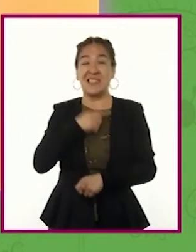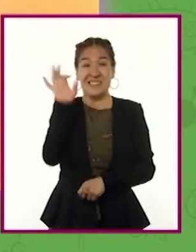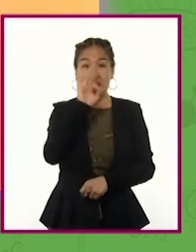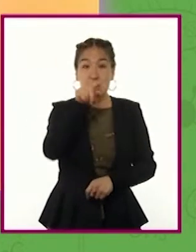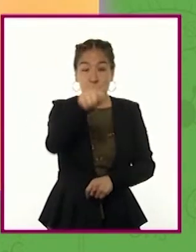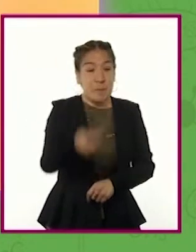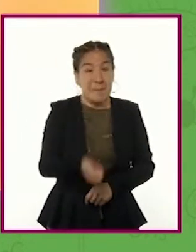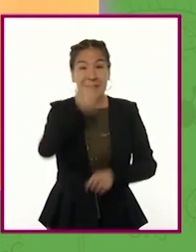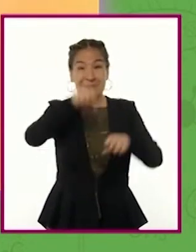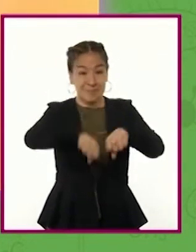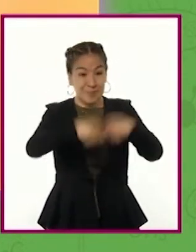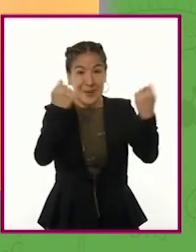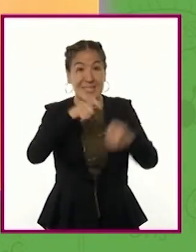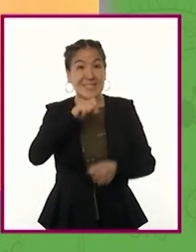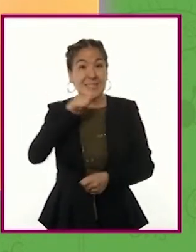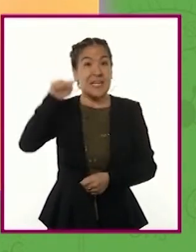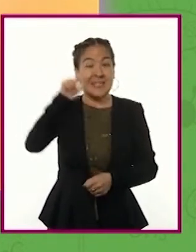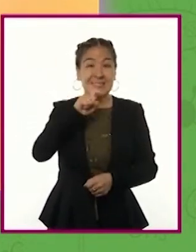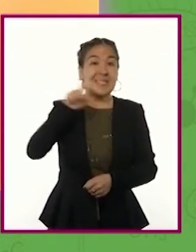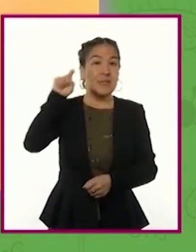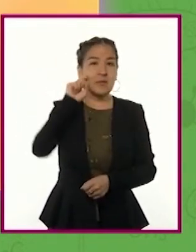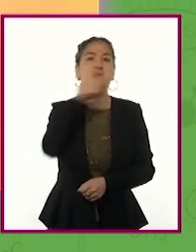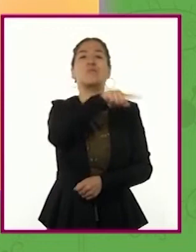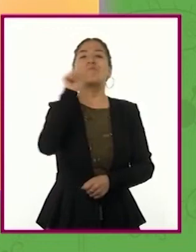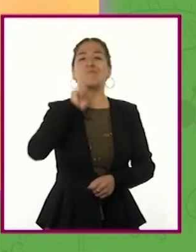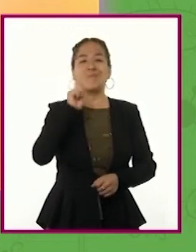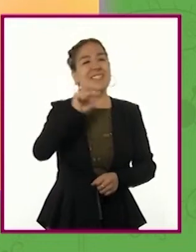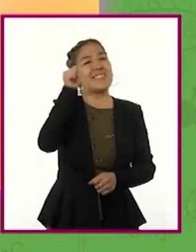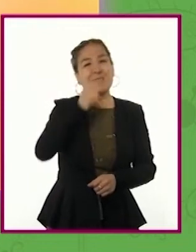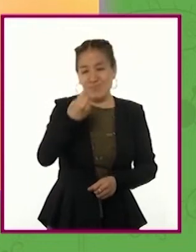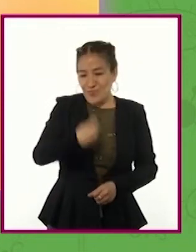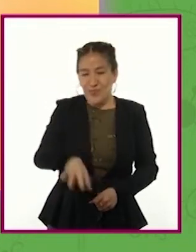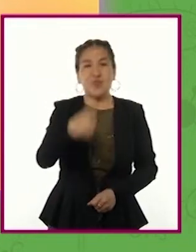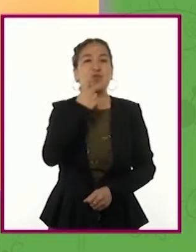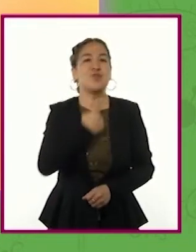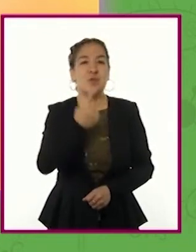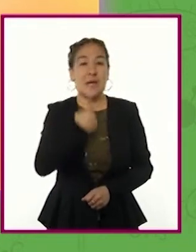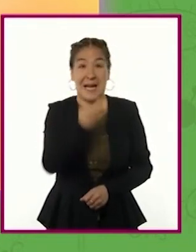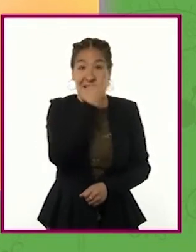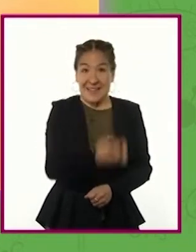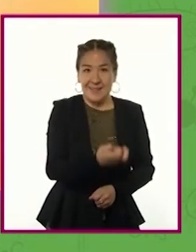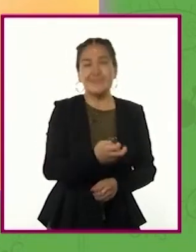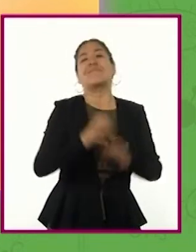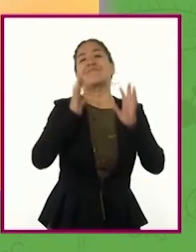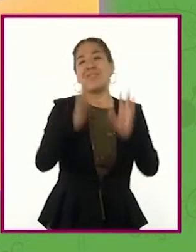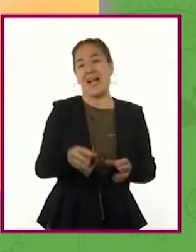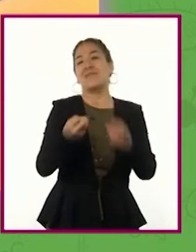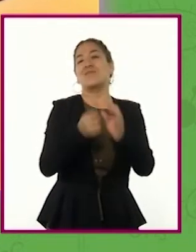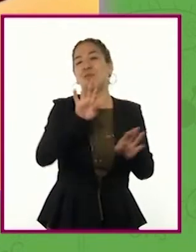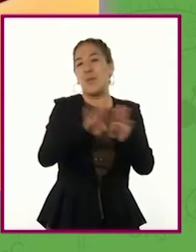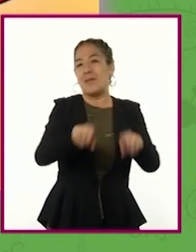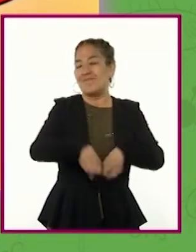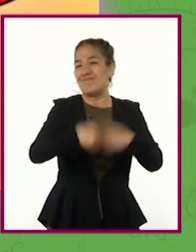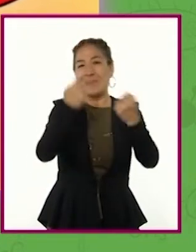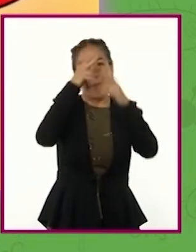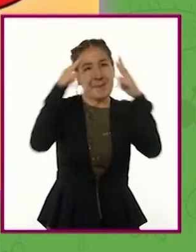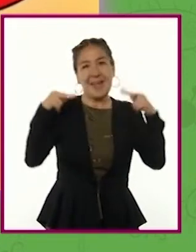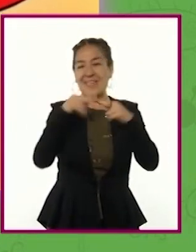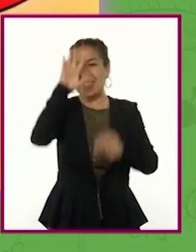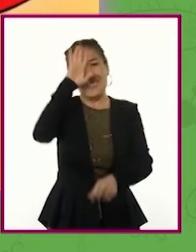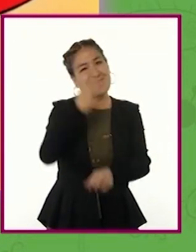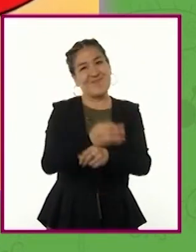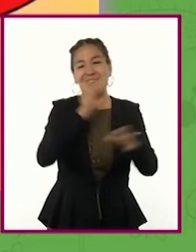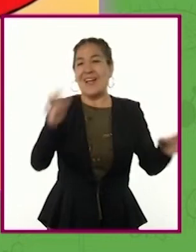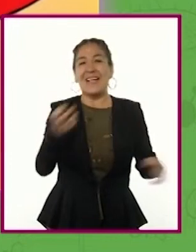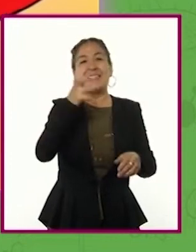primera relación sexual, las mujeres siempre sangran y con ello pierden su virginidad. Esto es lo que observan los hombres